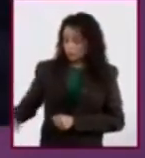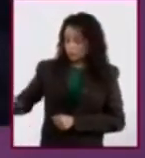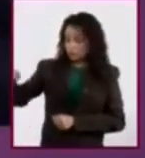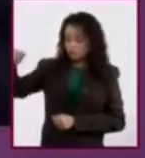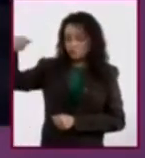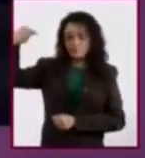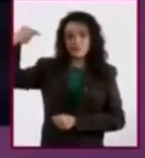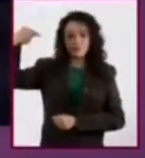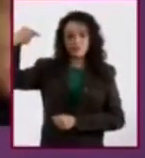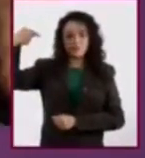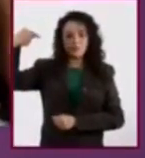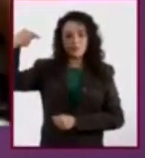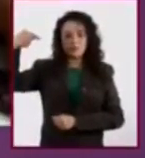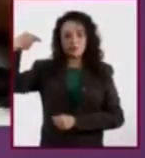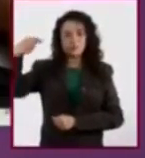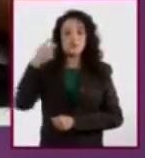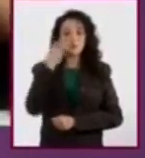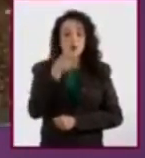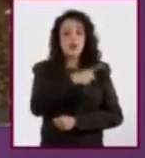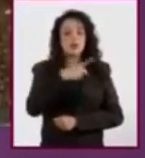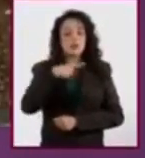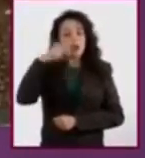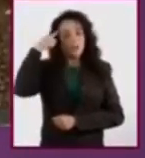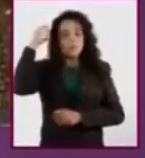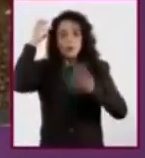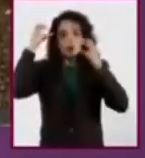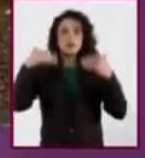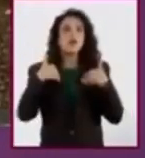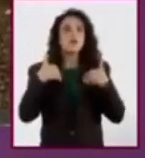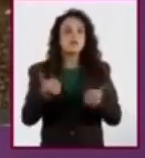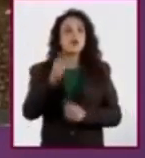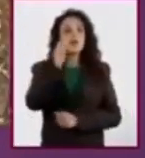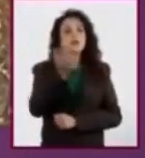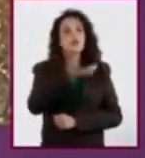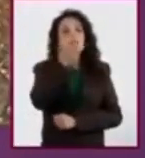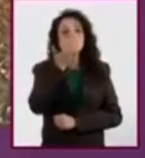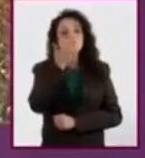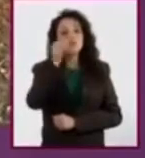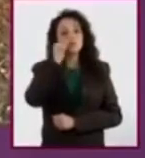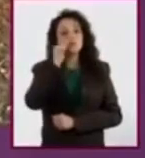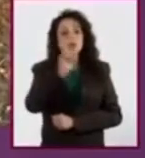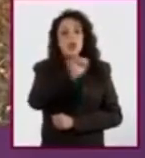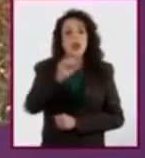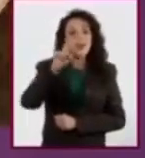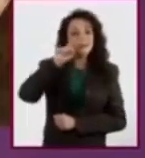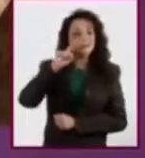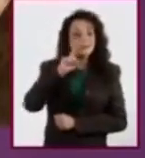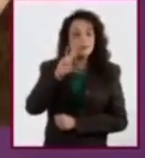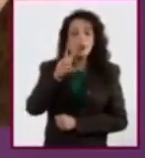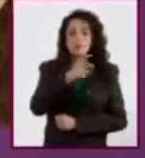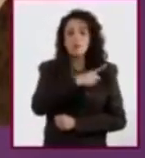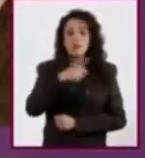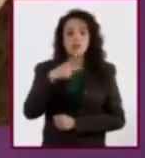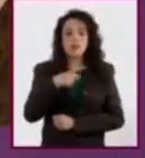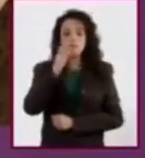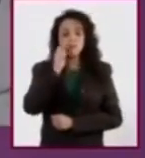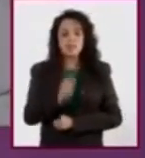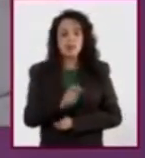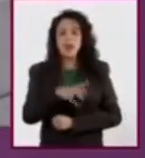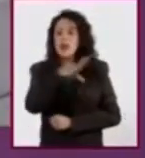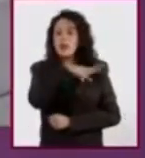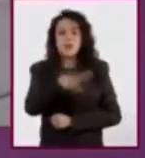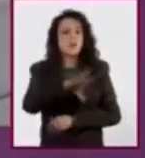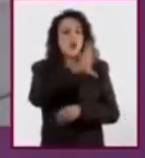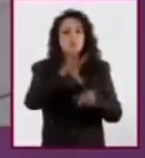Por eso es importante aplicar el razonamiento crítico a las costumbres sexistas y evitar hacer generalizaciones. De